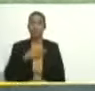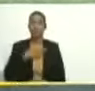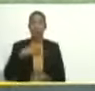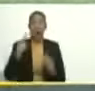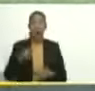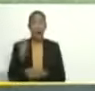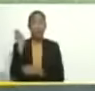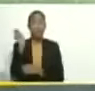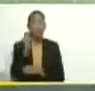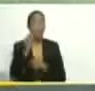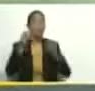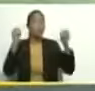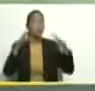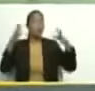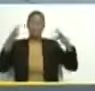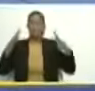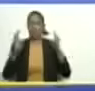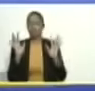ahí, pero